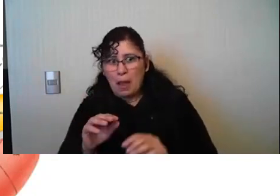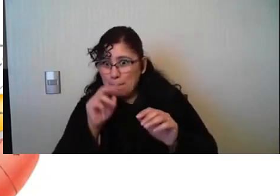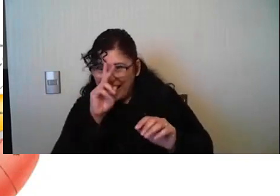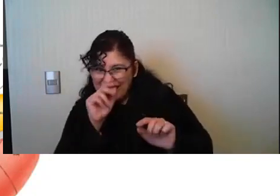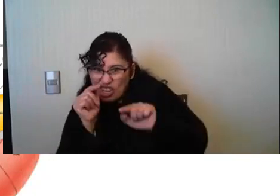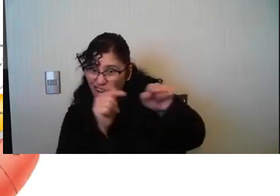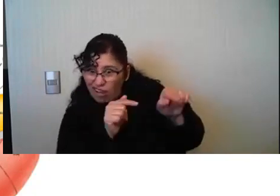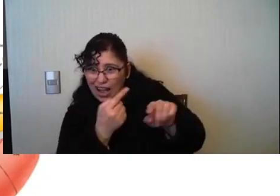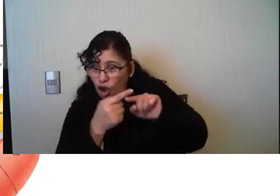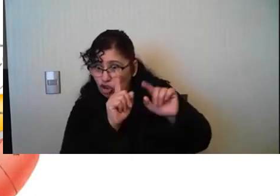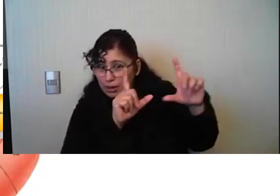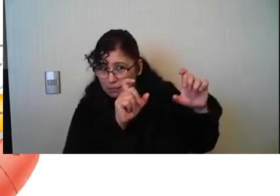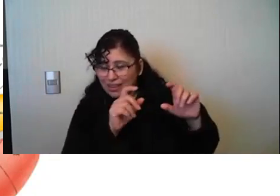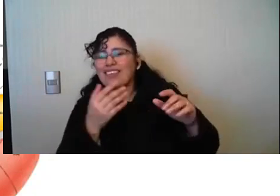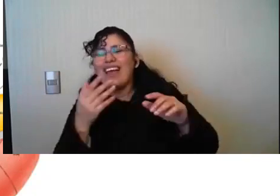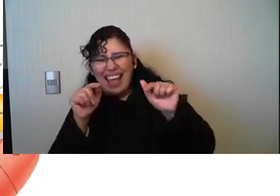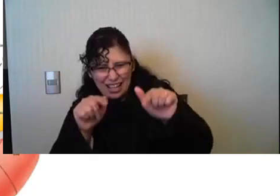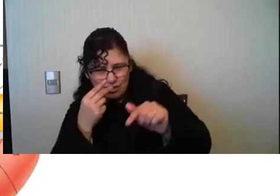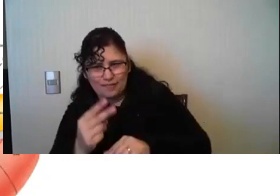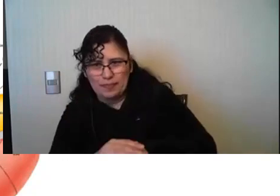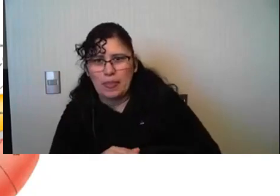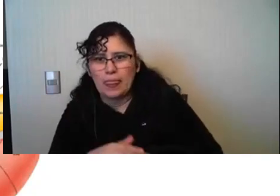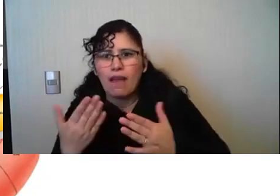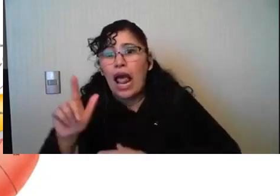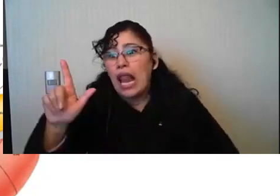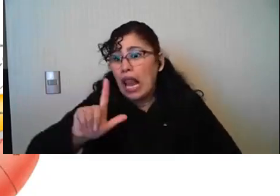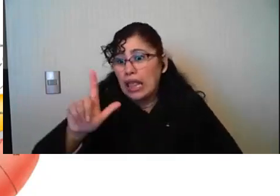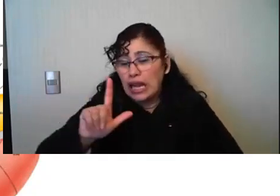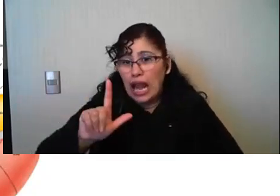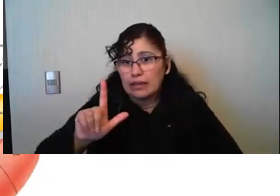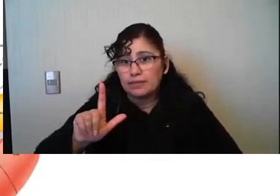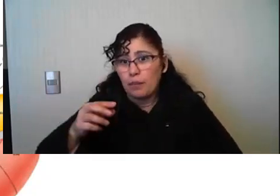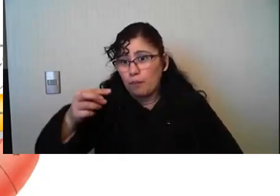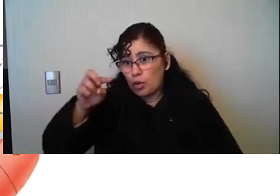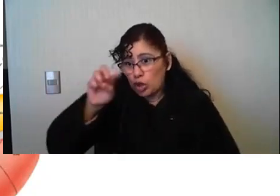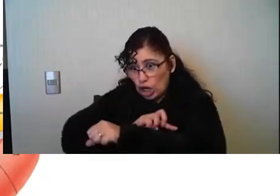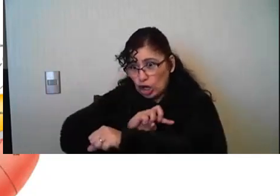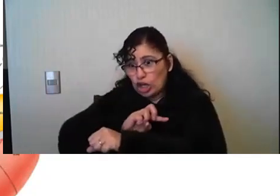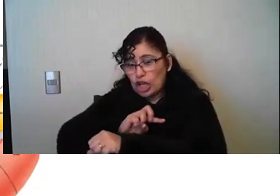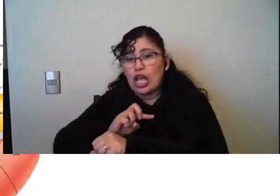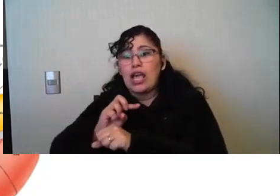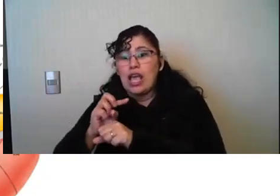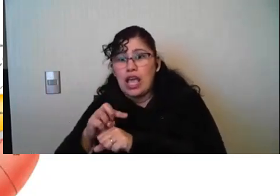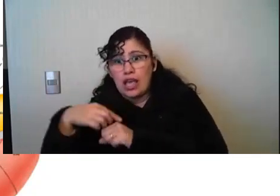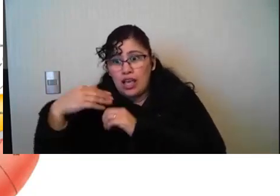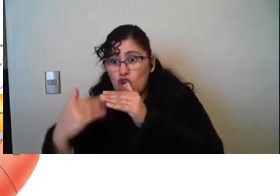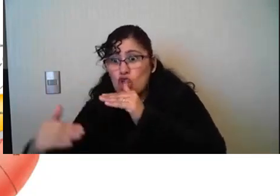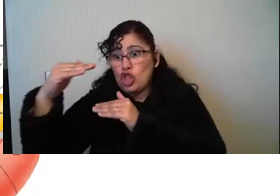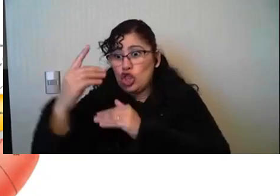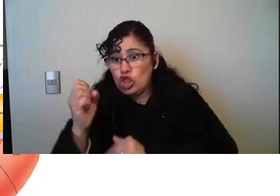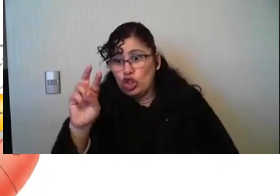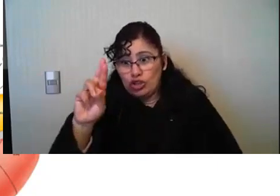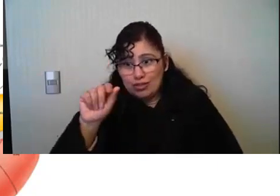laterales, ¿ya? El lateral posterior, lateral dorsal, ¿ya? Ese que está ahí es el mismo que está